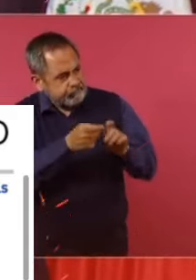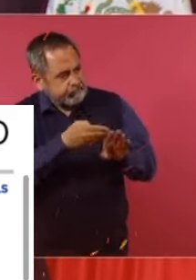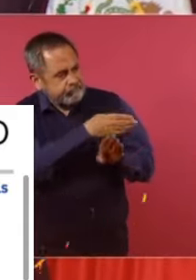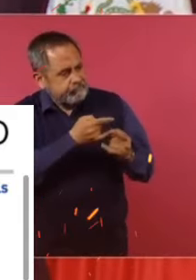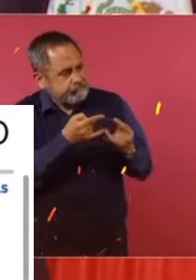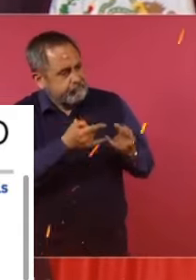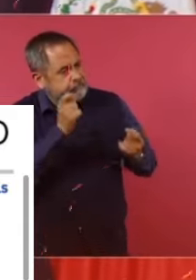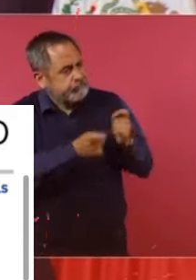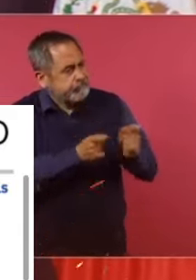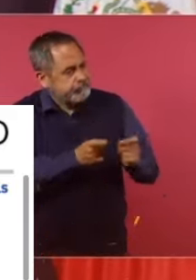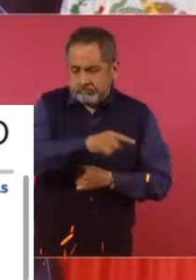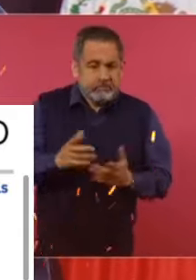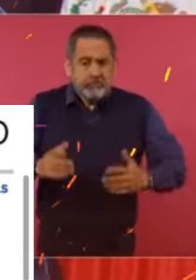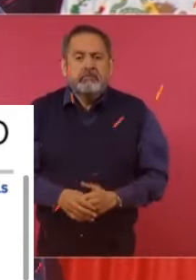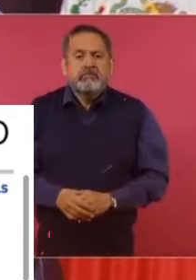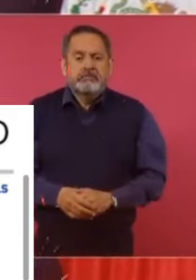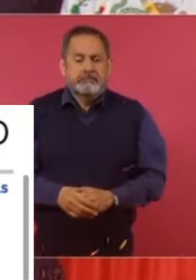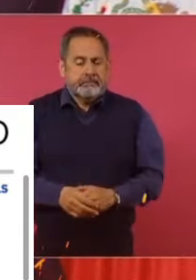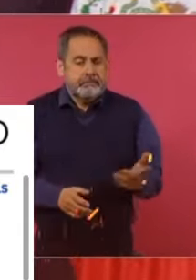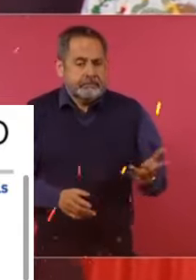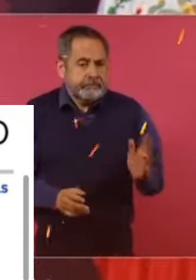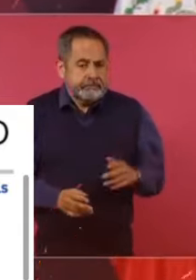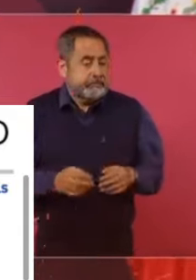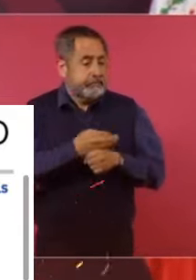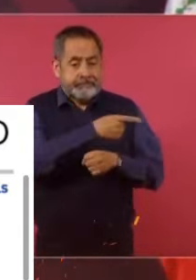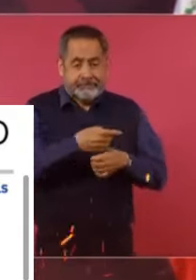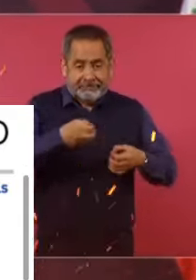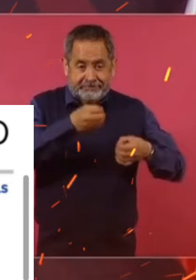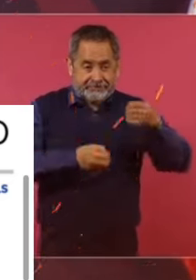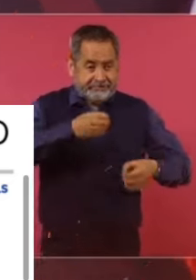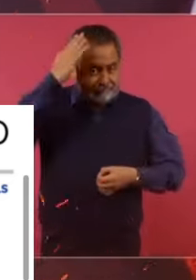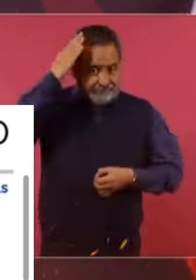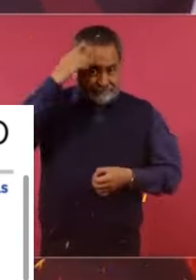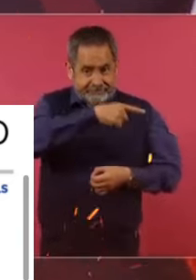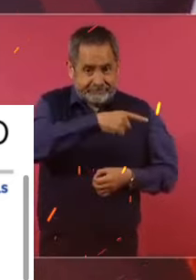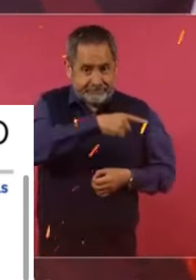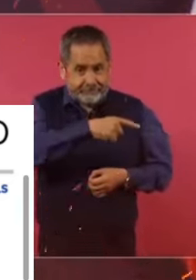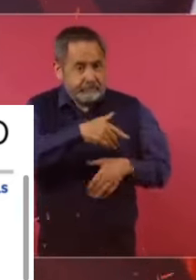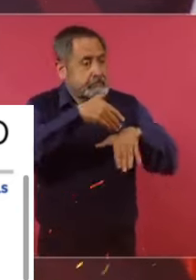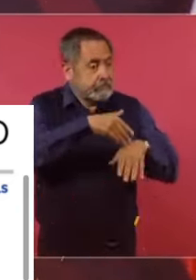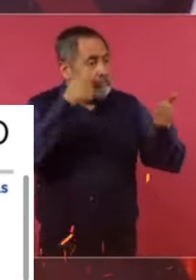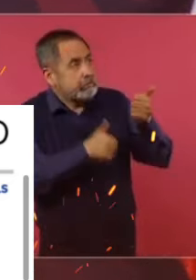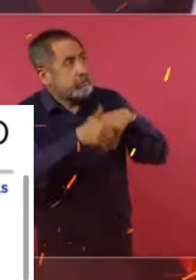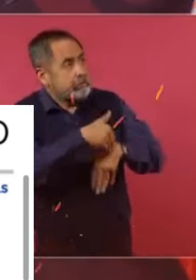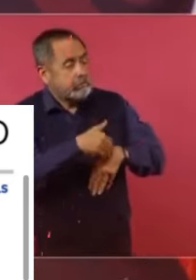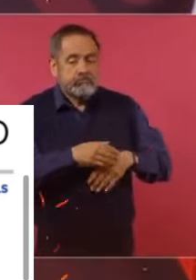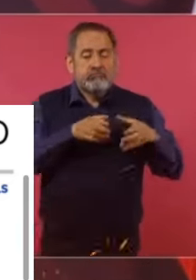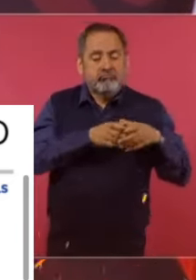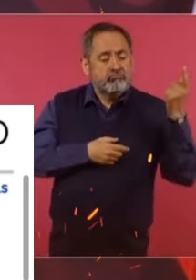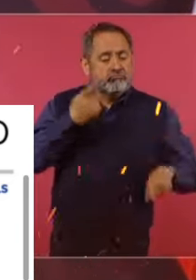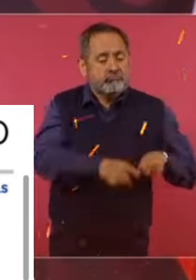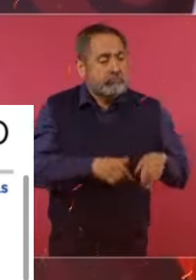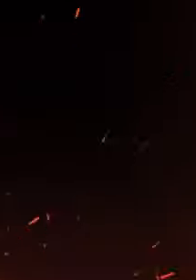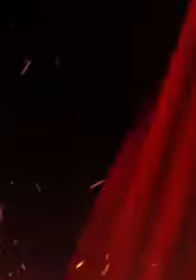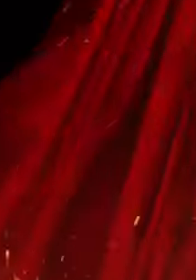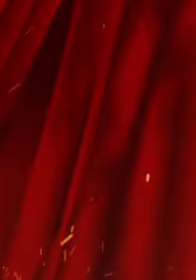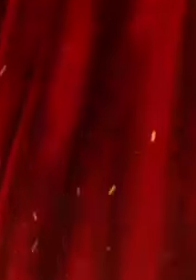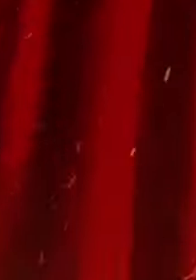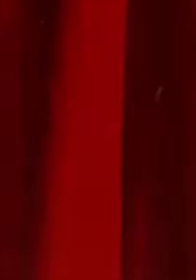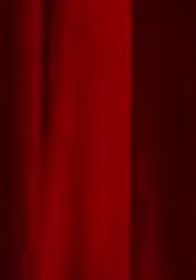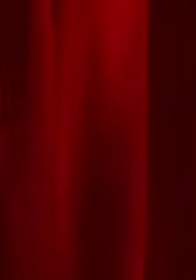quién va a actuar con rectitud y que ya los ministros de la Corte no estén al servicio de una minoría, sino de todo el pueblo.